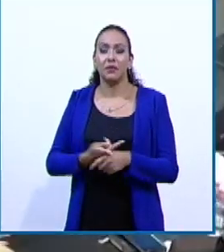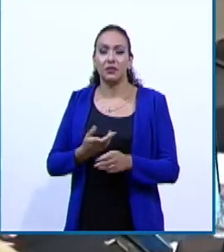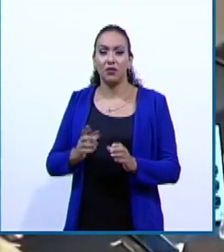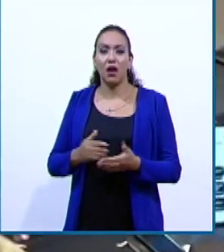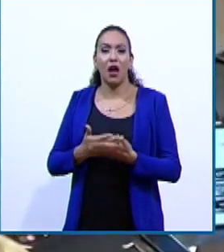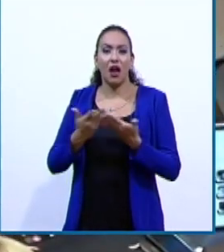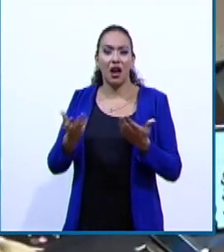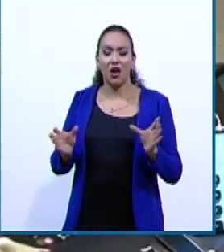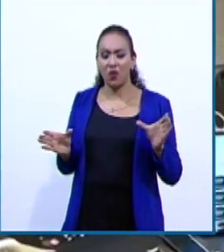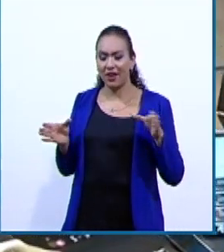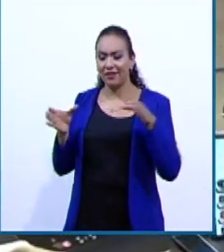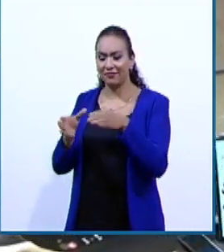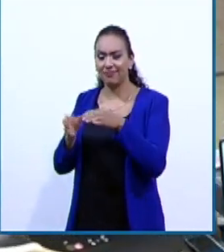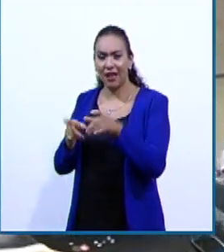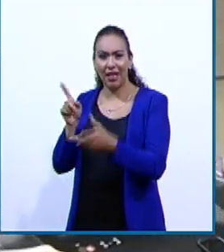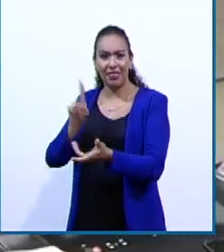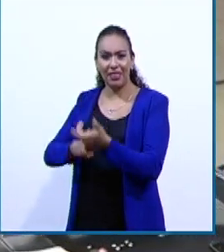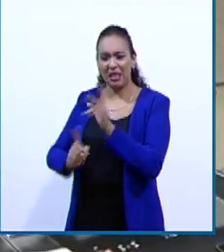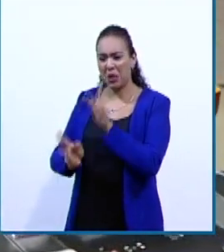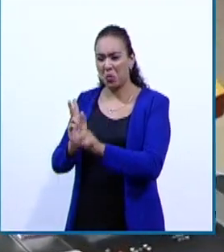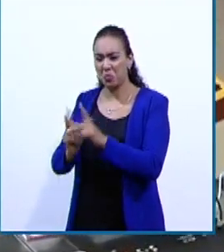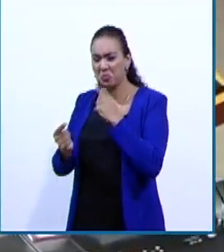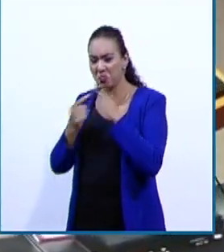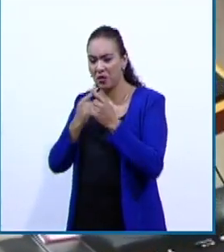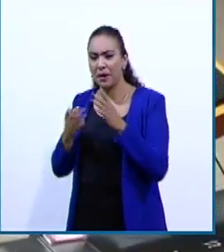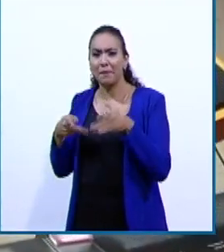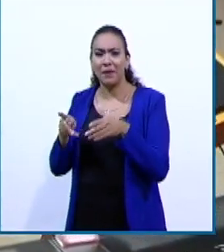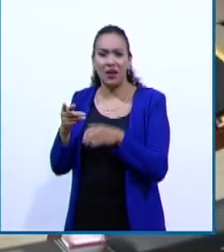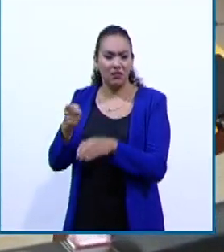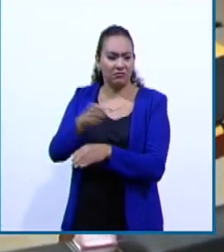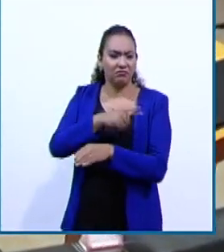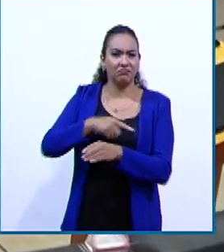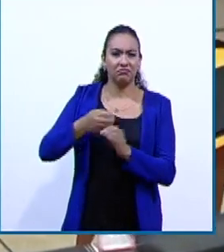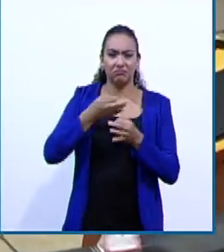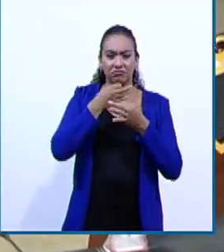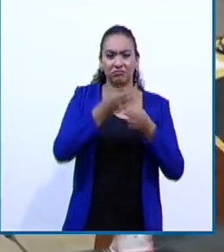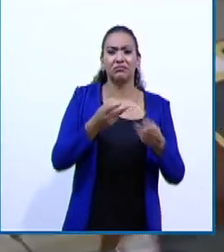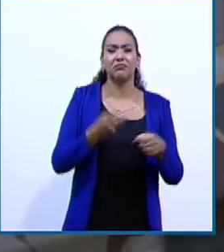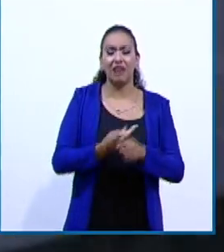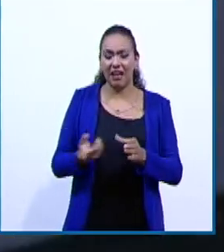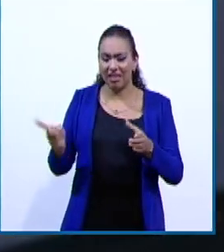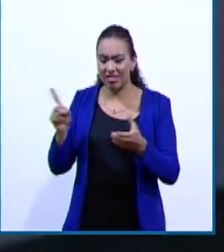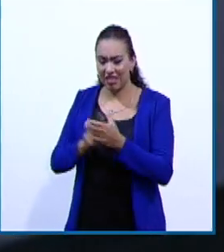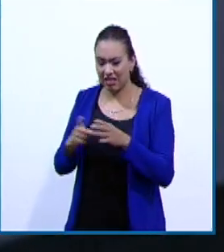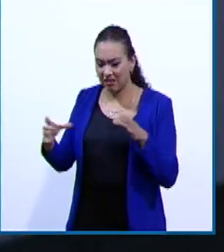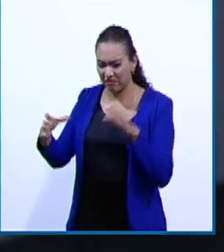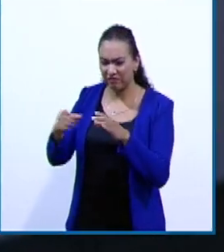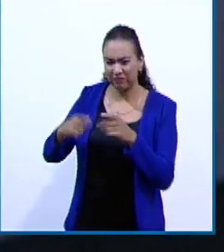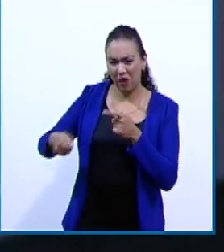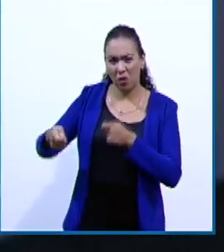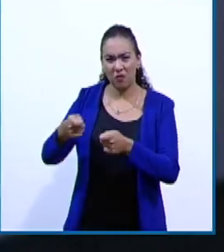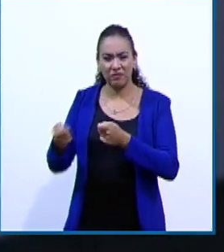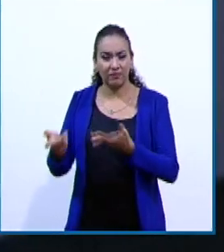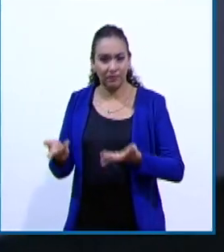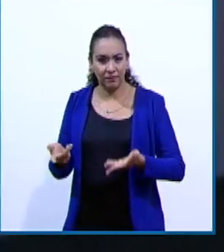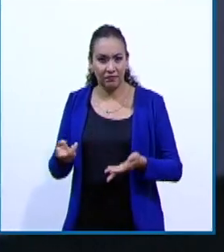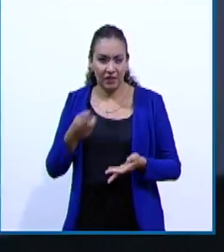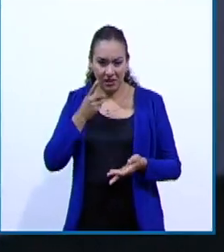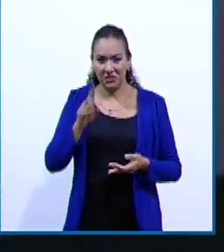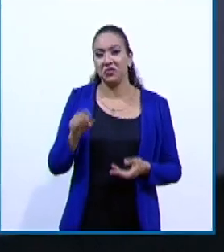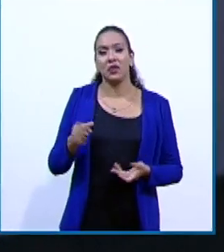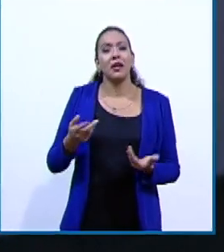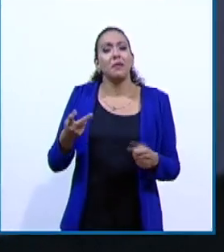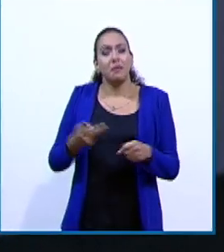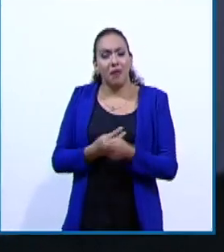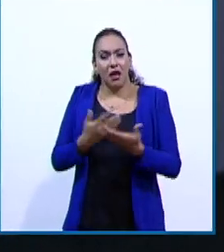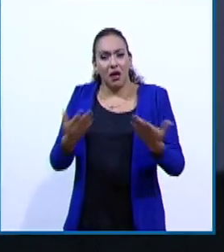y desaseado. Por ello, anticipó el escenario de crisis constitucional no se remontará pronto con personas